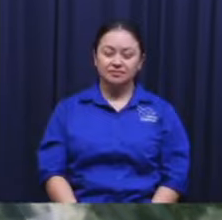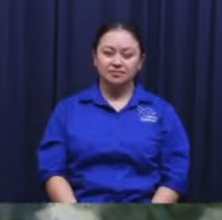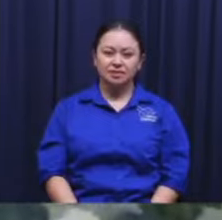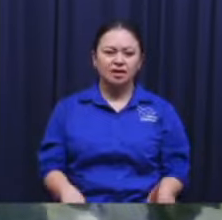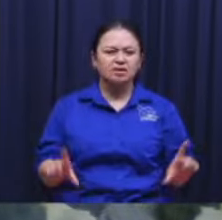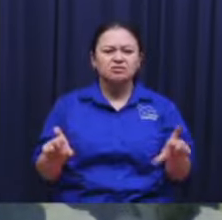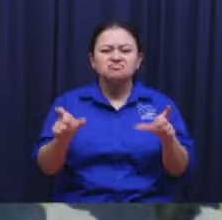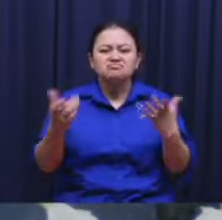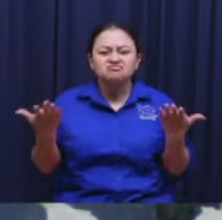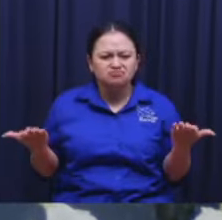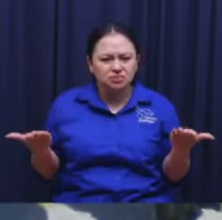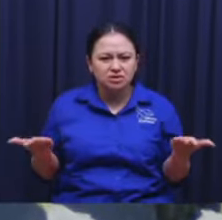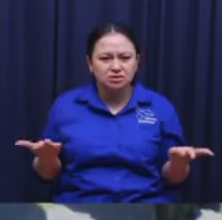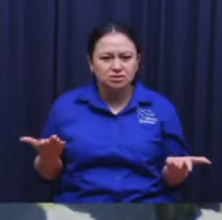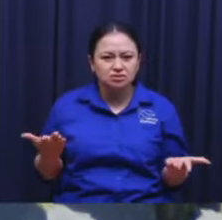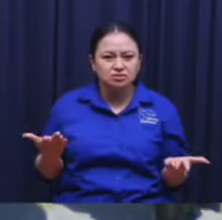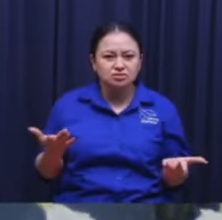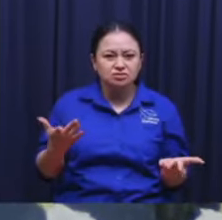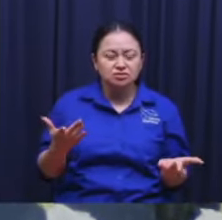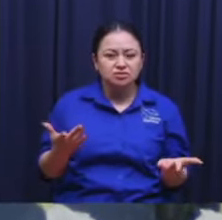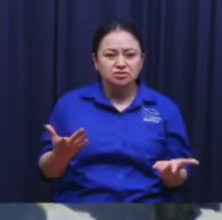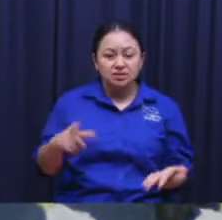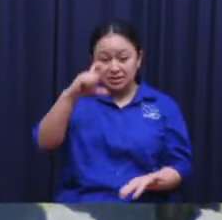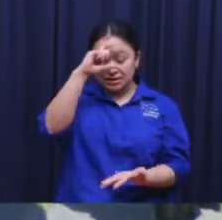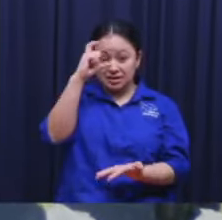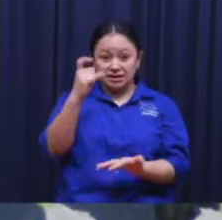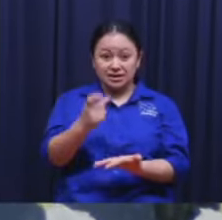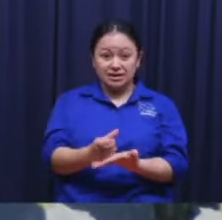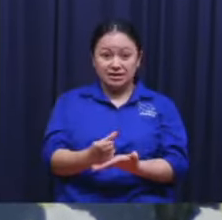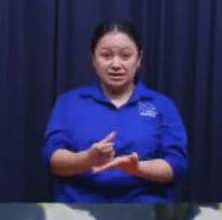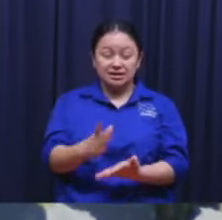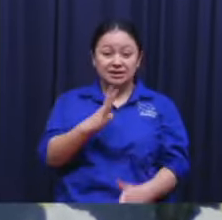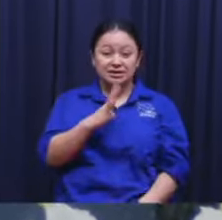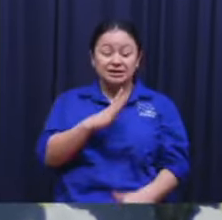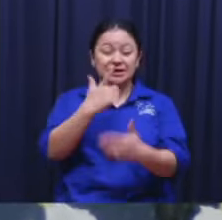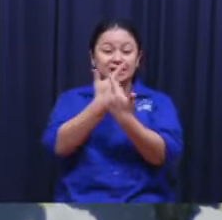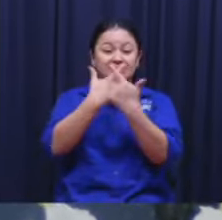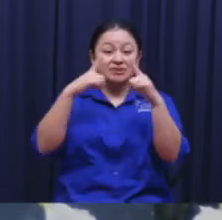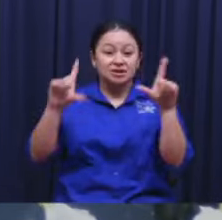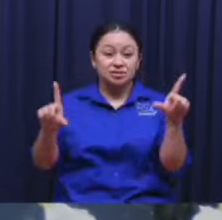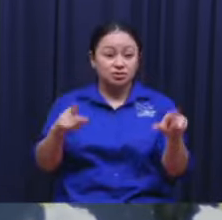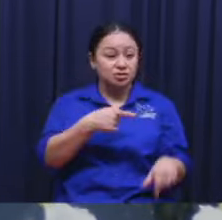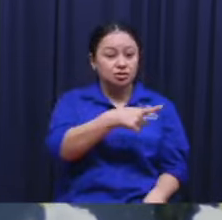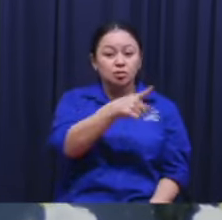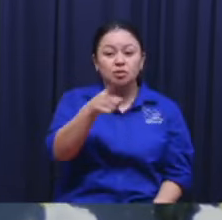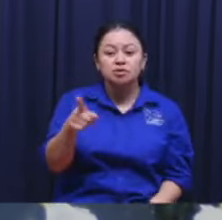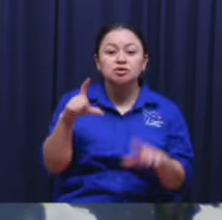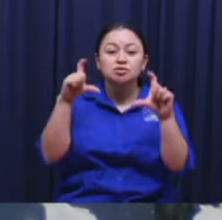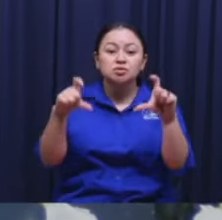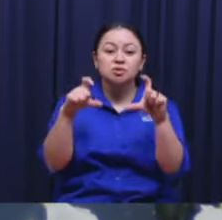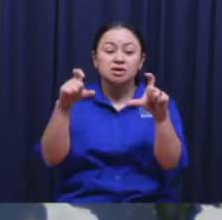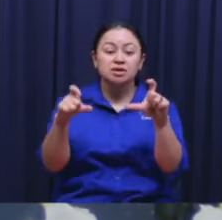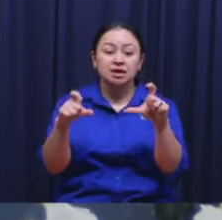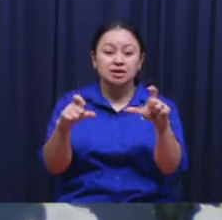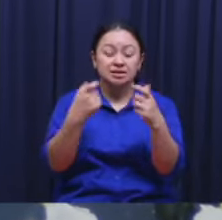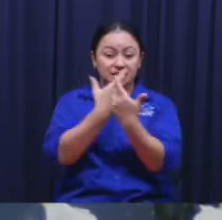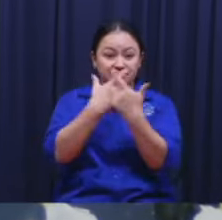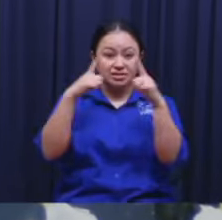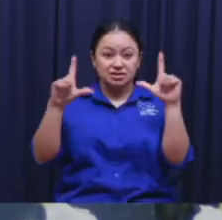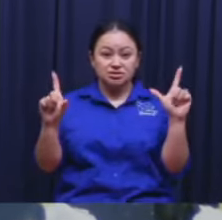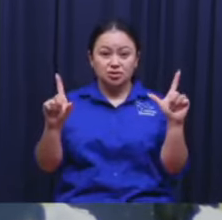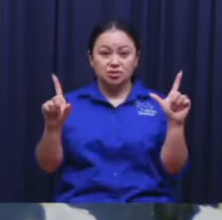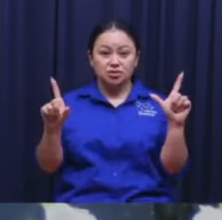¿Cuántos quieren cuidarse? ¿Cuántos creen que son libres? ¿Y cuántos están cuidando su liberación? Mire, pues supongamos que alguno de